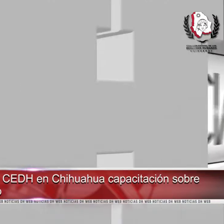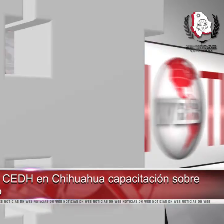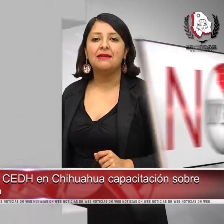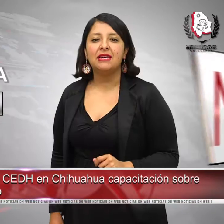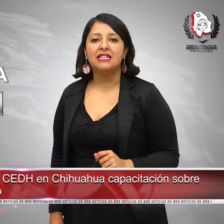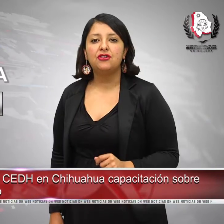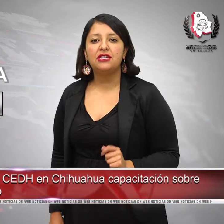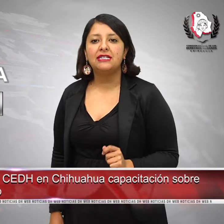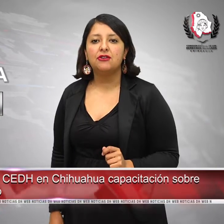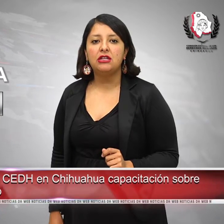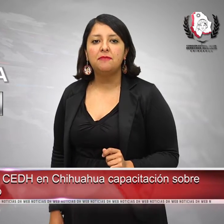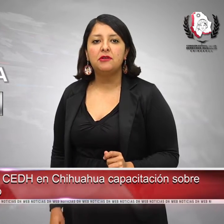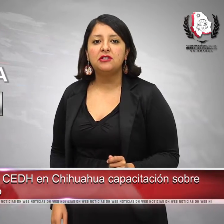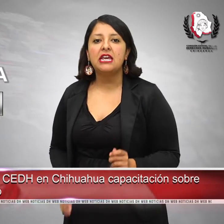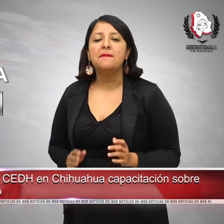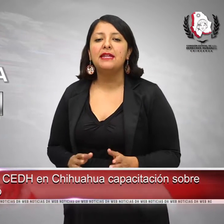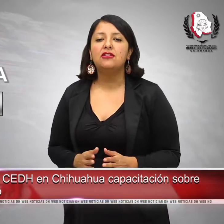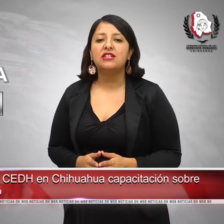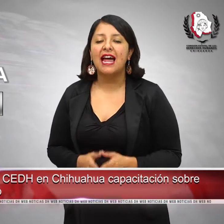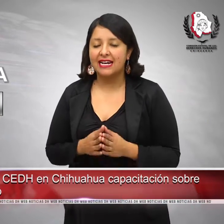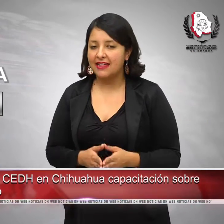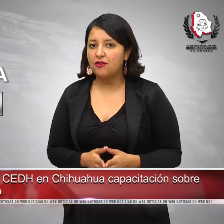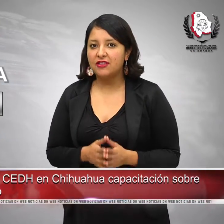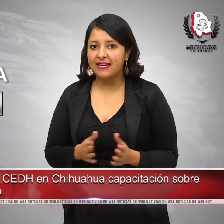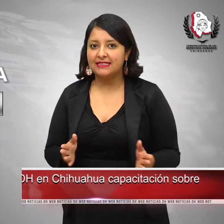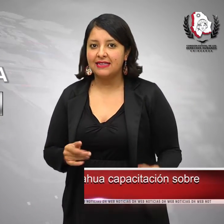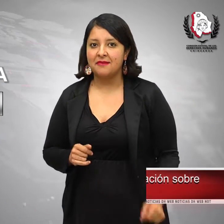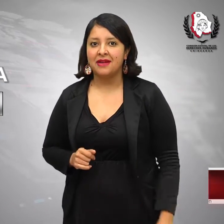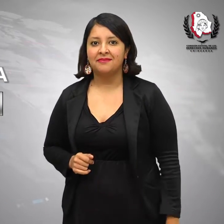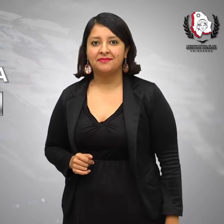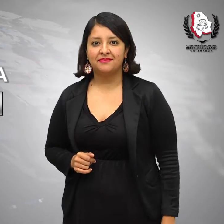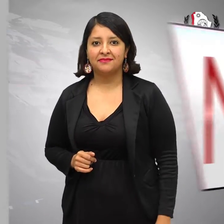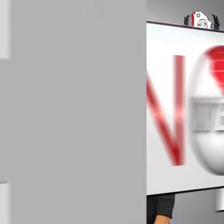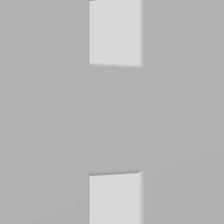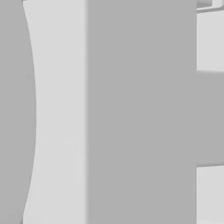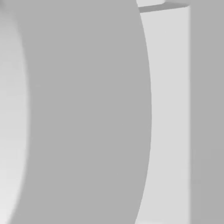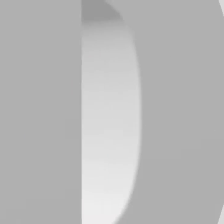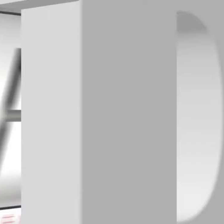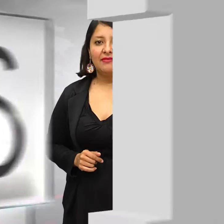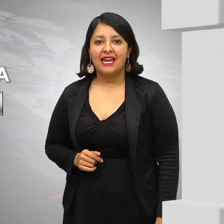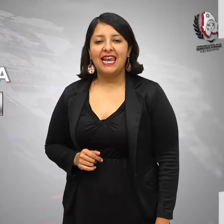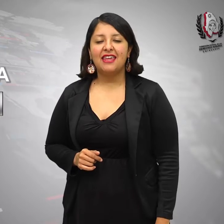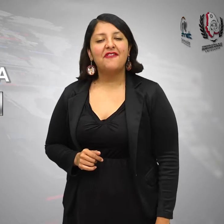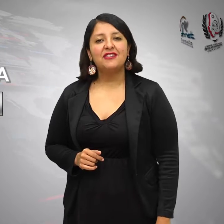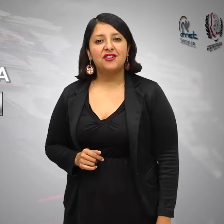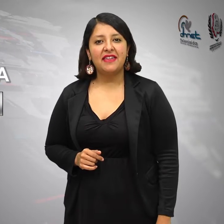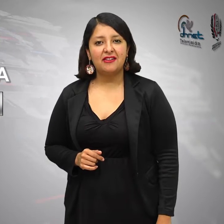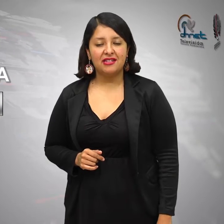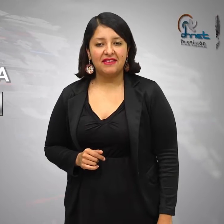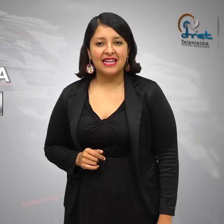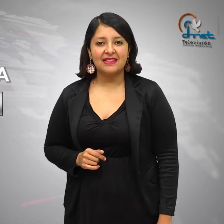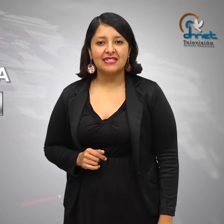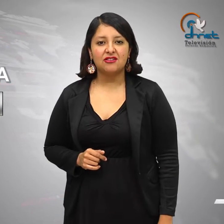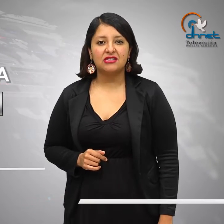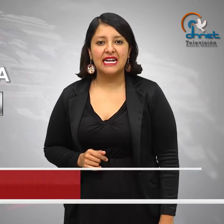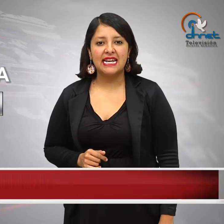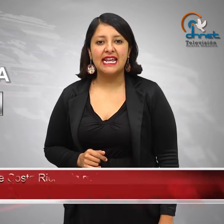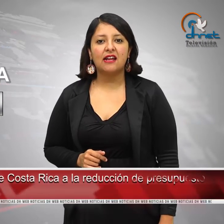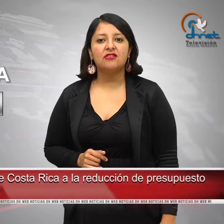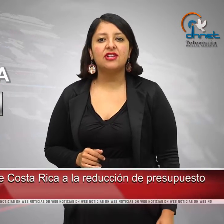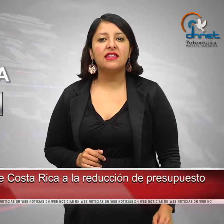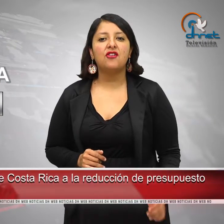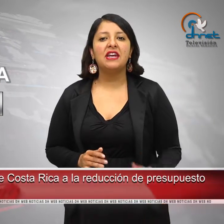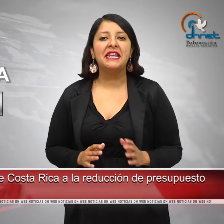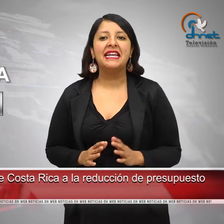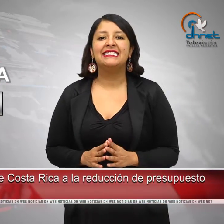contribuir en la eliminación de estereotipos y mitos alrededor de este tema. La Defensoría de los Habitantes de Costa